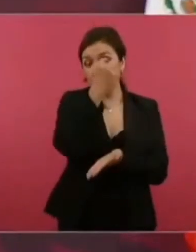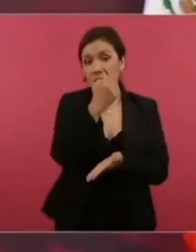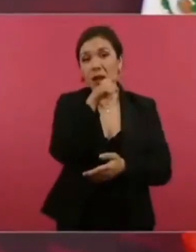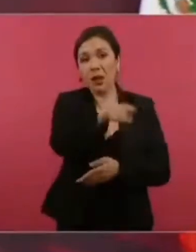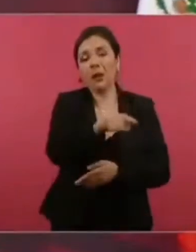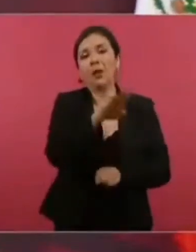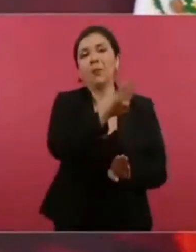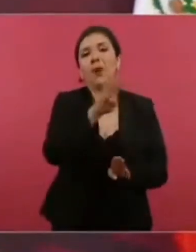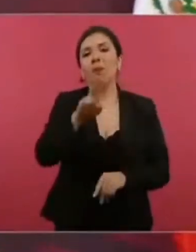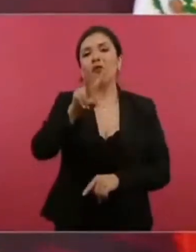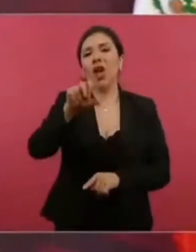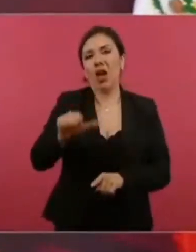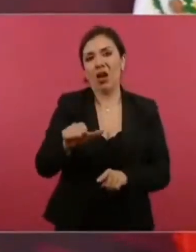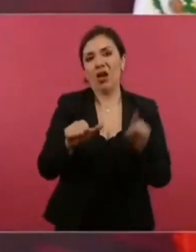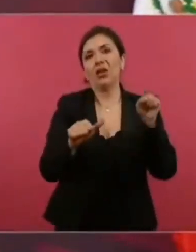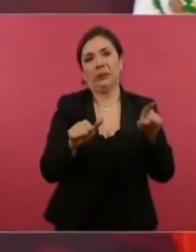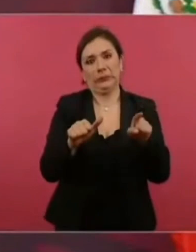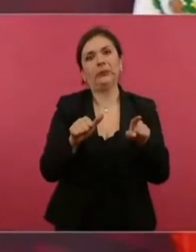Bancomer.